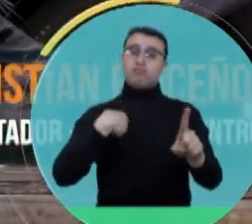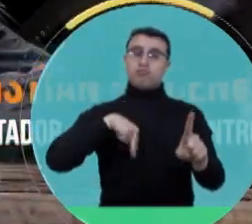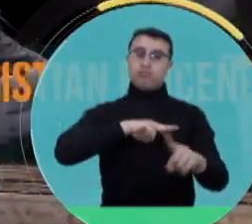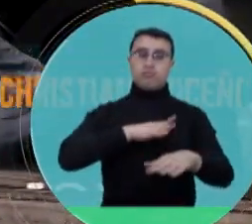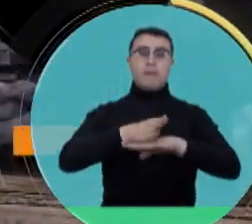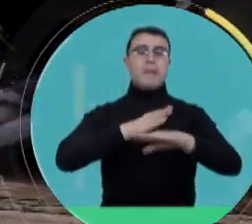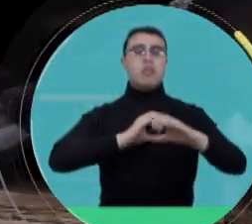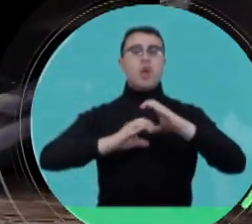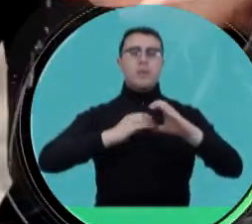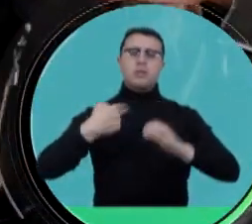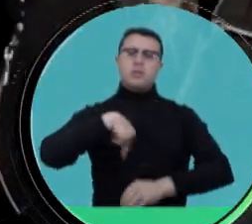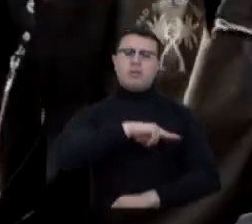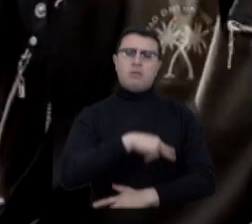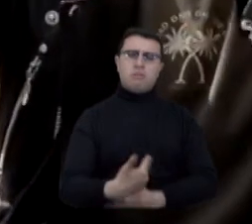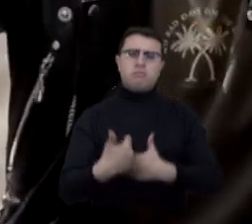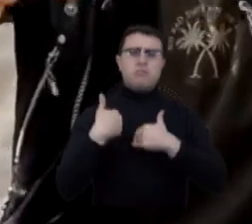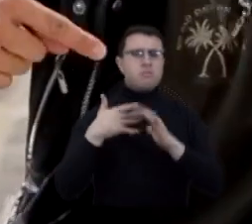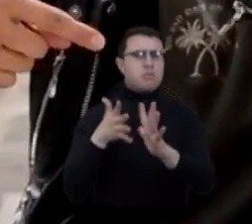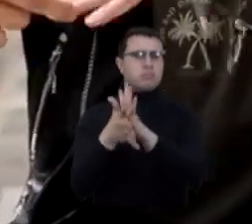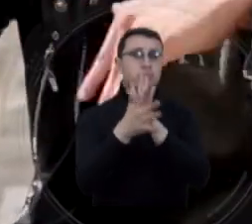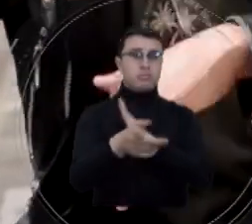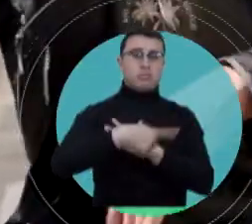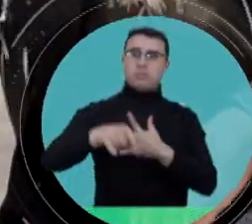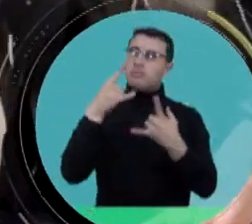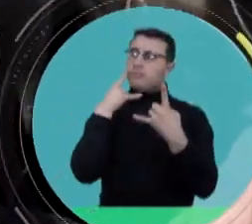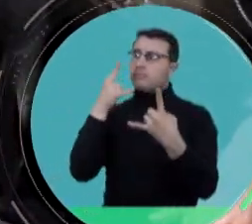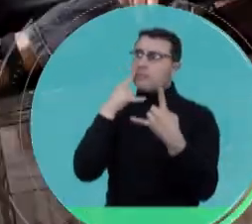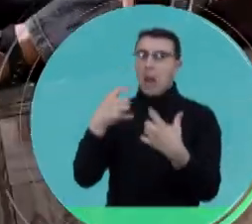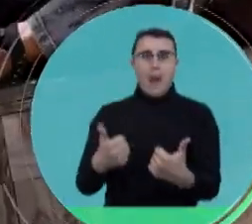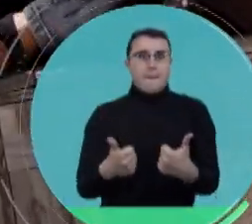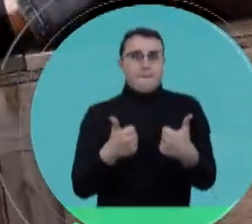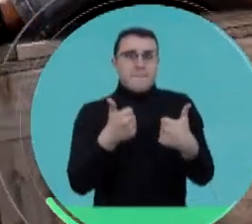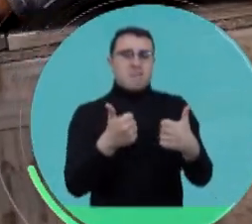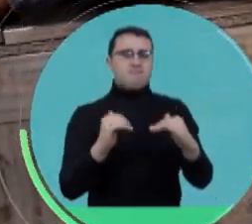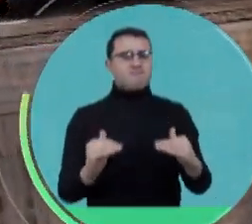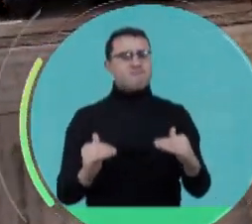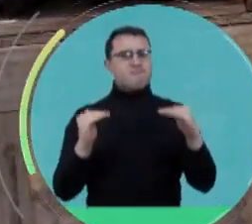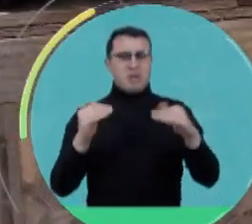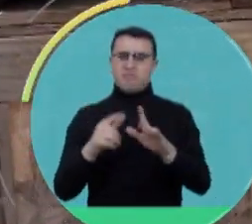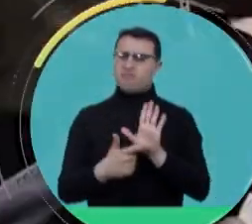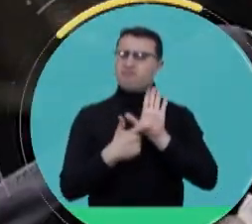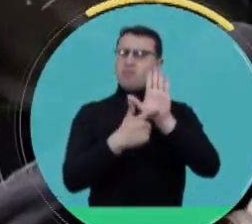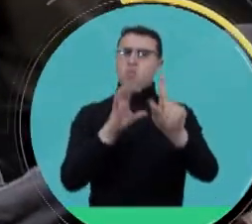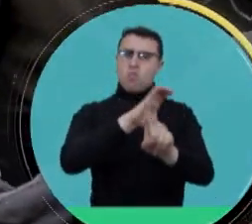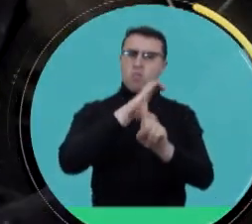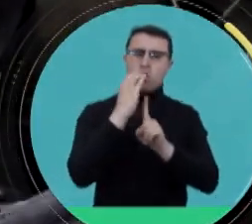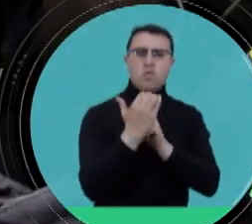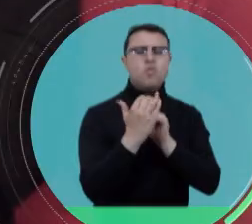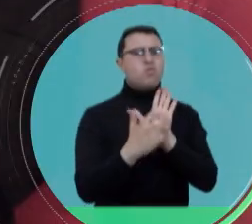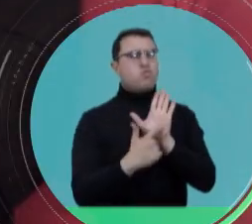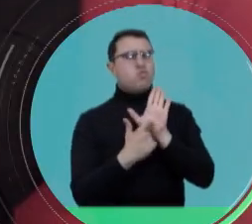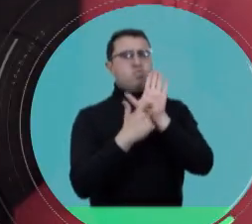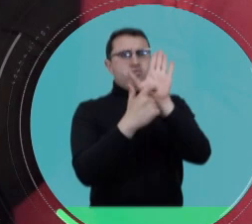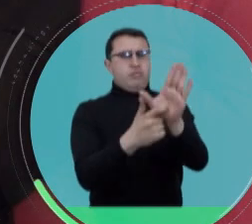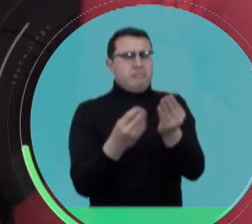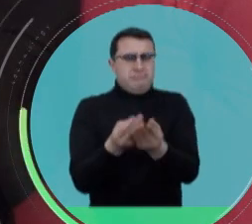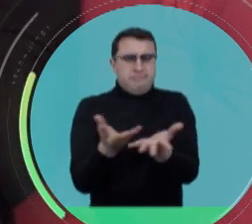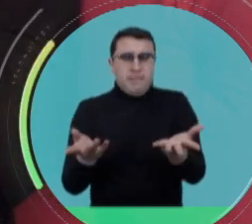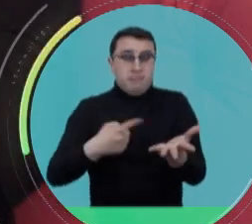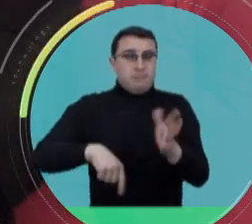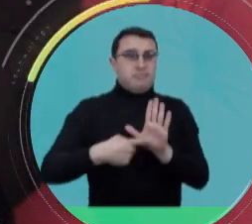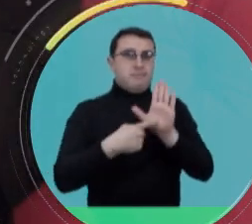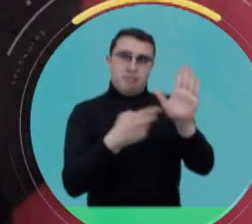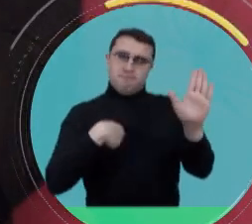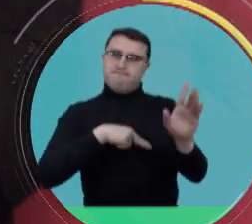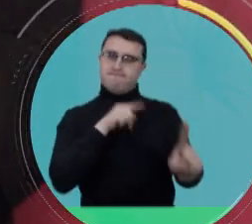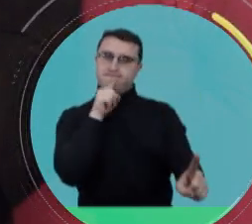como medio de comunicación tenemos una labor que es siempre informar y entretener de buena manera como tal resaltando la cultura resaltando